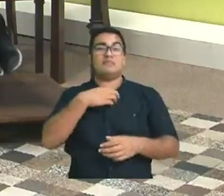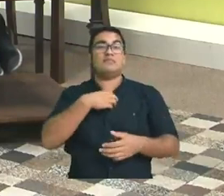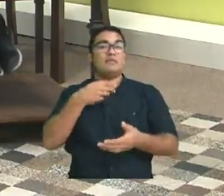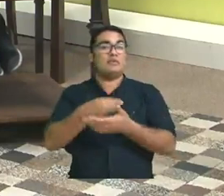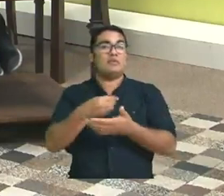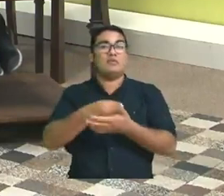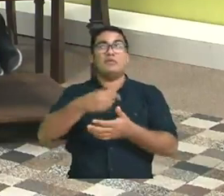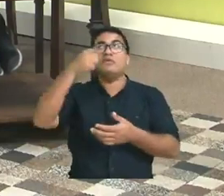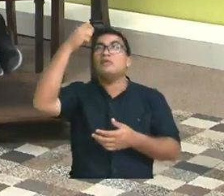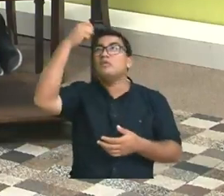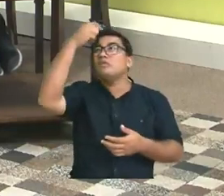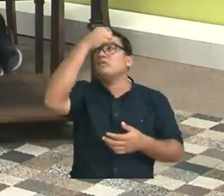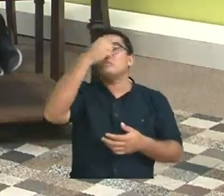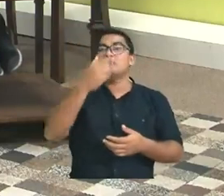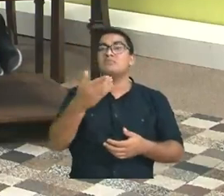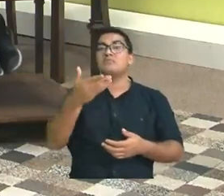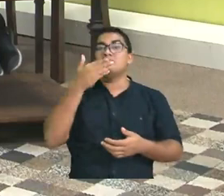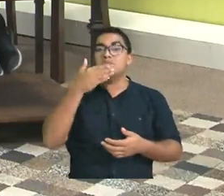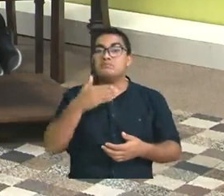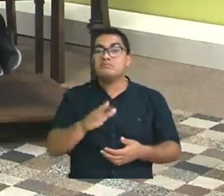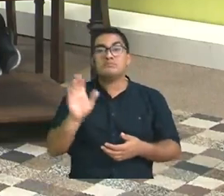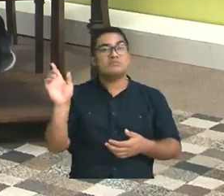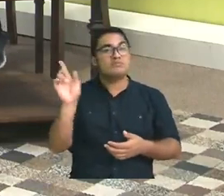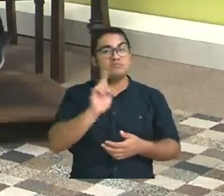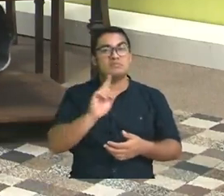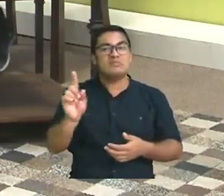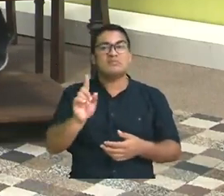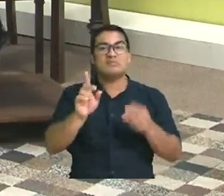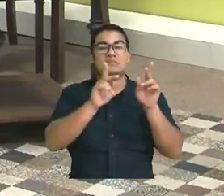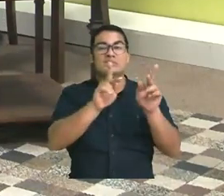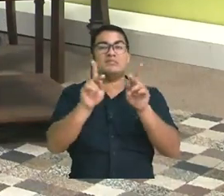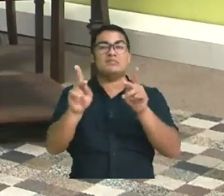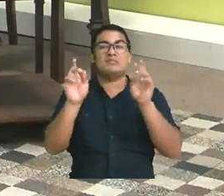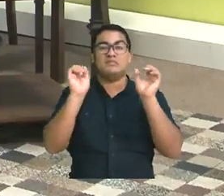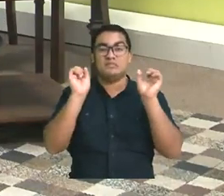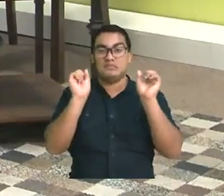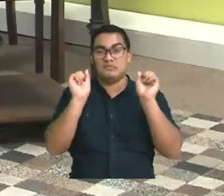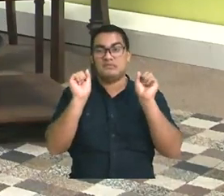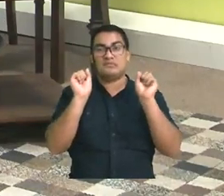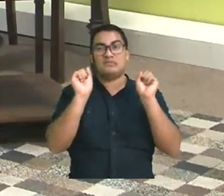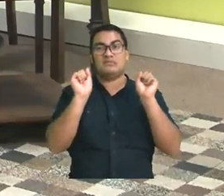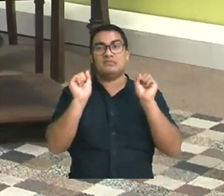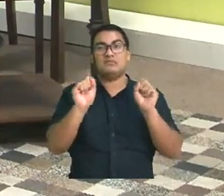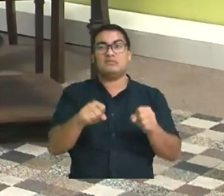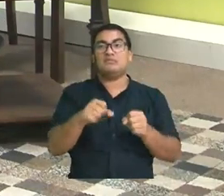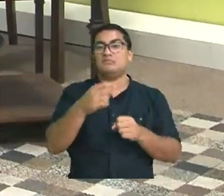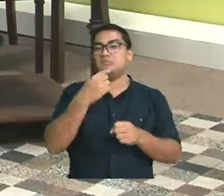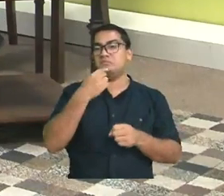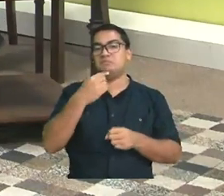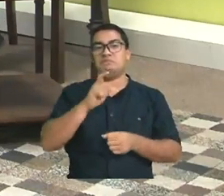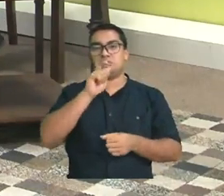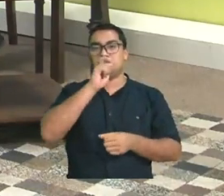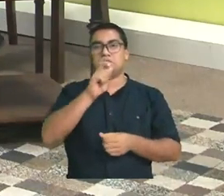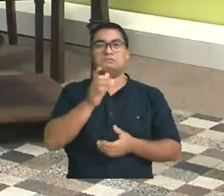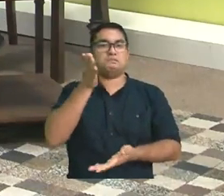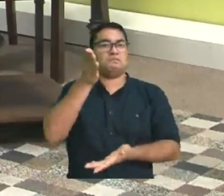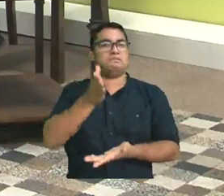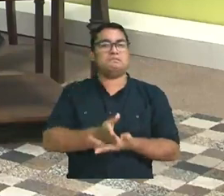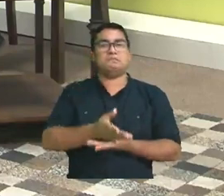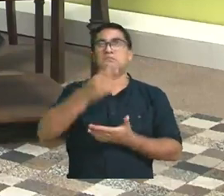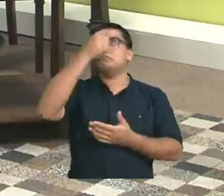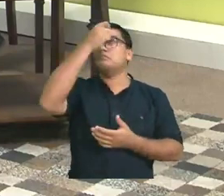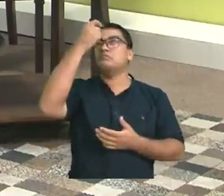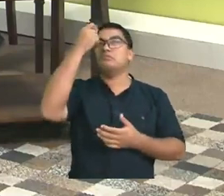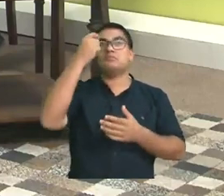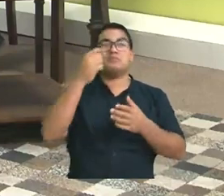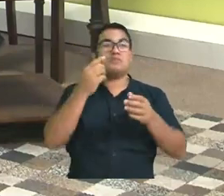nos limitamos a la parte del ojo. O sea, el paciente puede empezar a utilizar un antibiótico, porque sí, porque él quiere, eso va a dañar la estructura